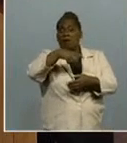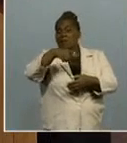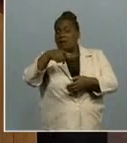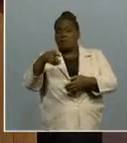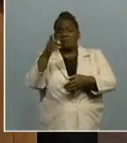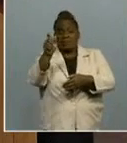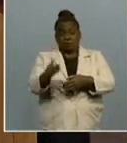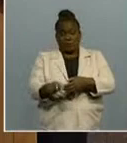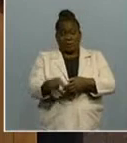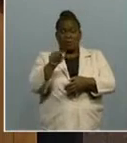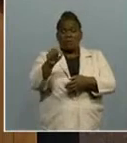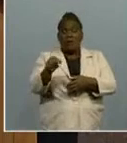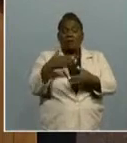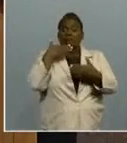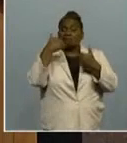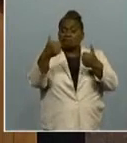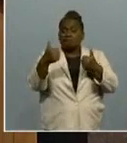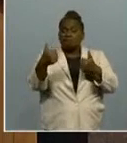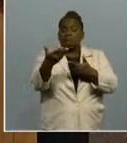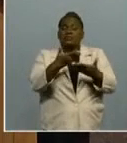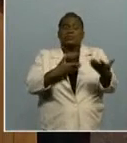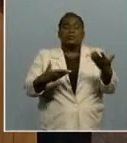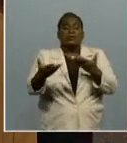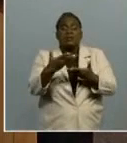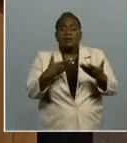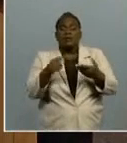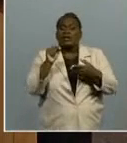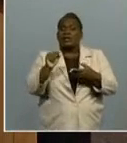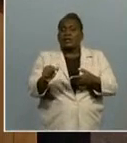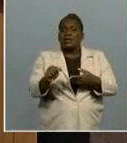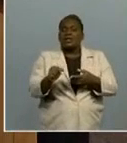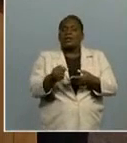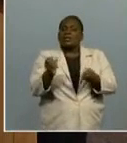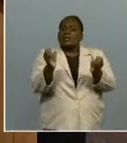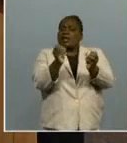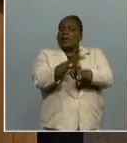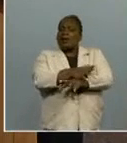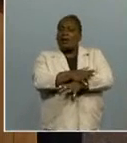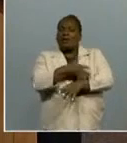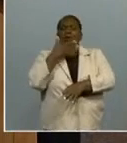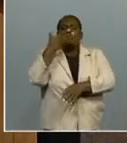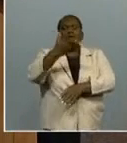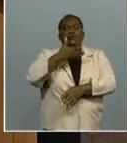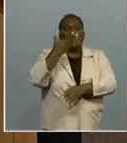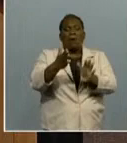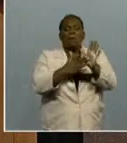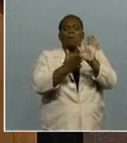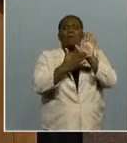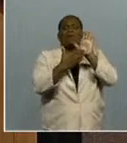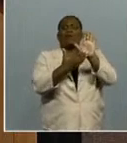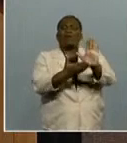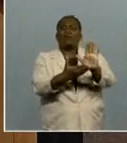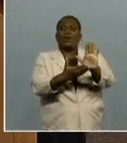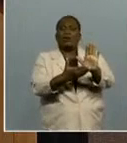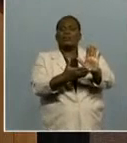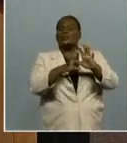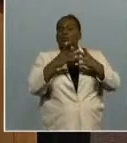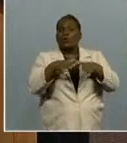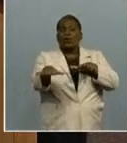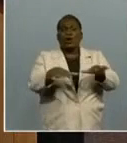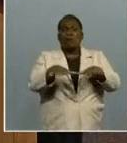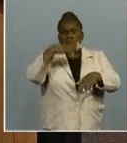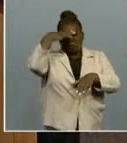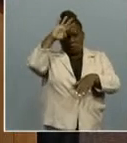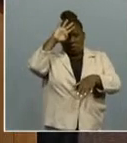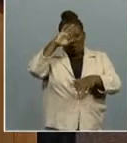la participación la transparencia y la rendición de cuentas para mostrar los ánimos que mueven al país